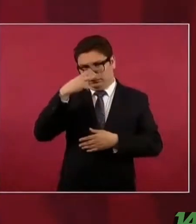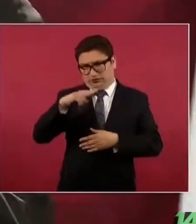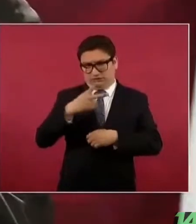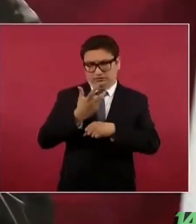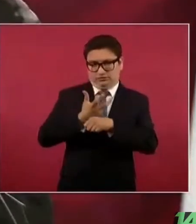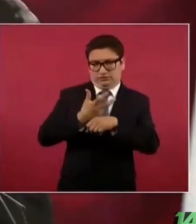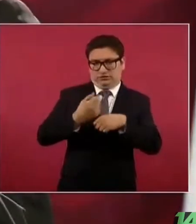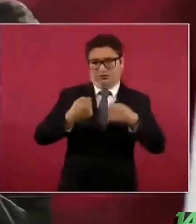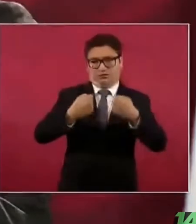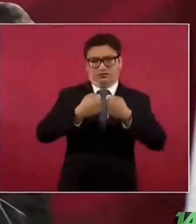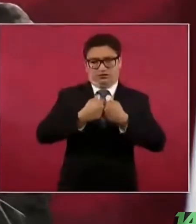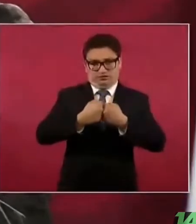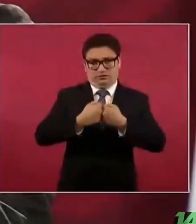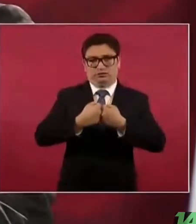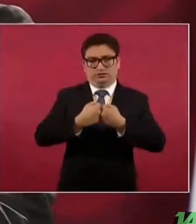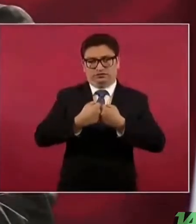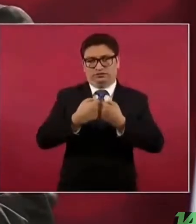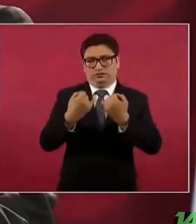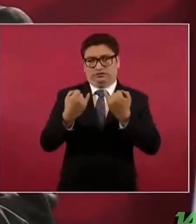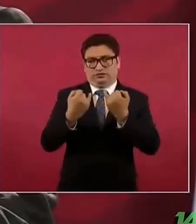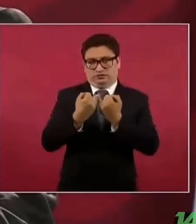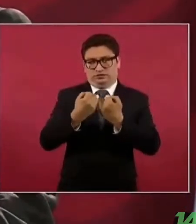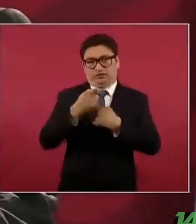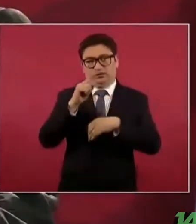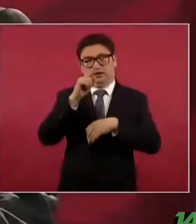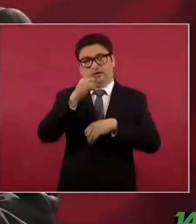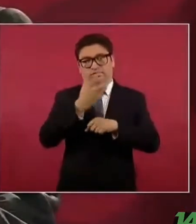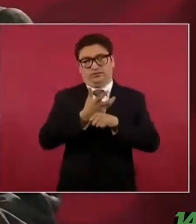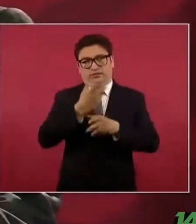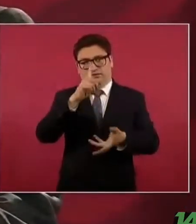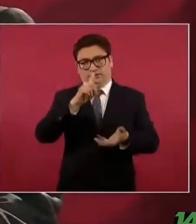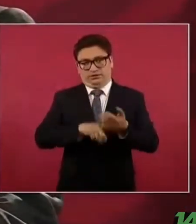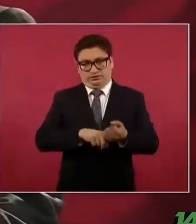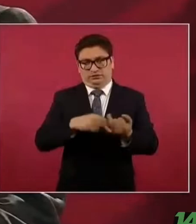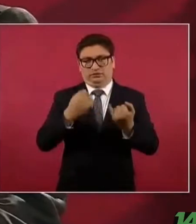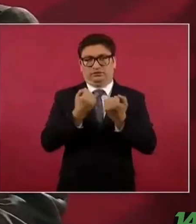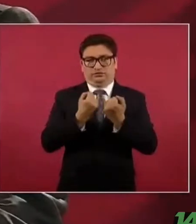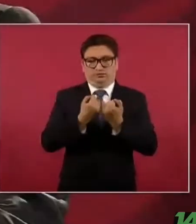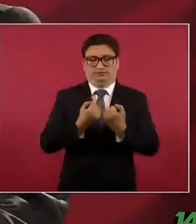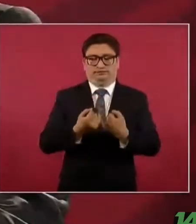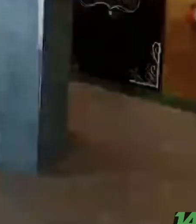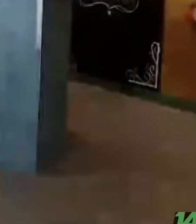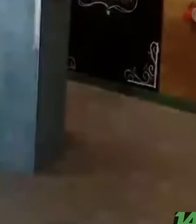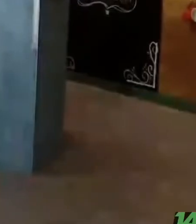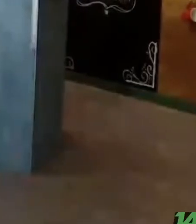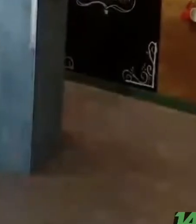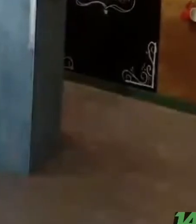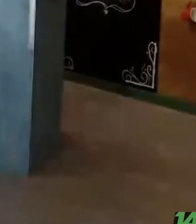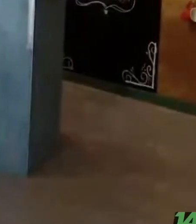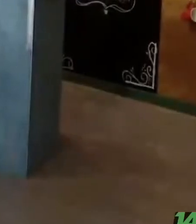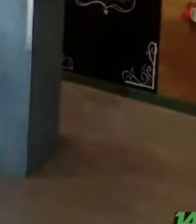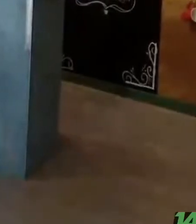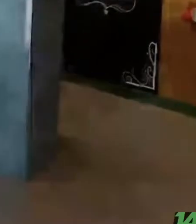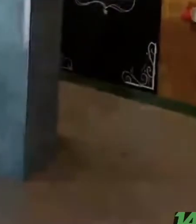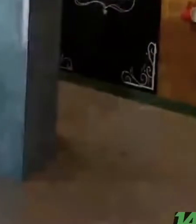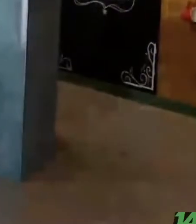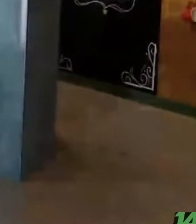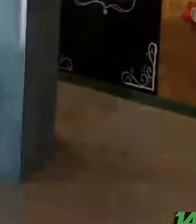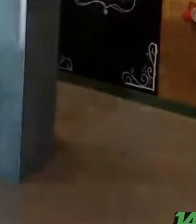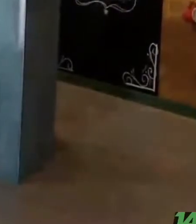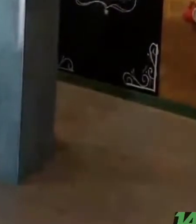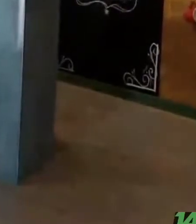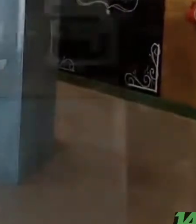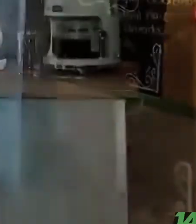y al interior de estaciones parte del mensaje del presidente lópez obrador